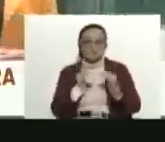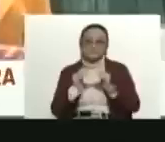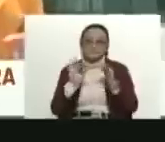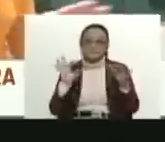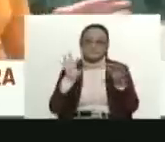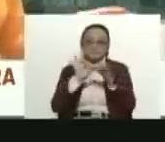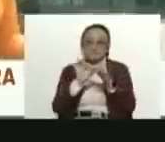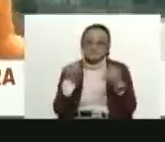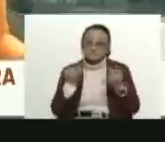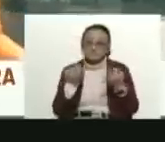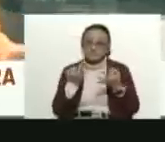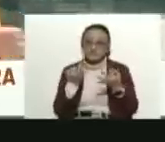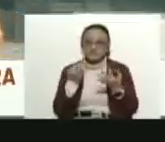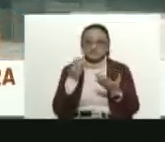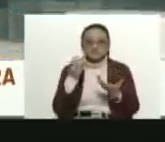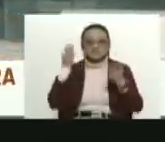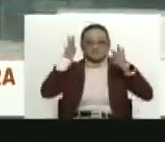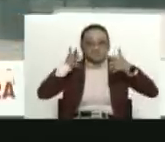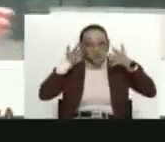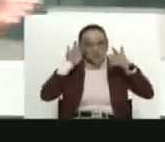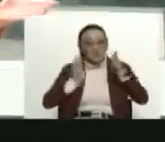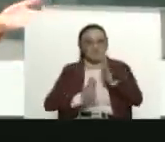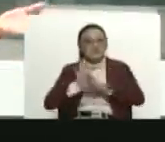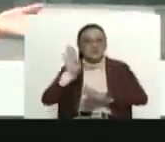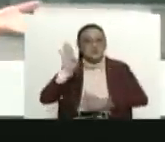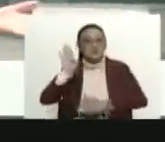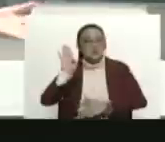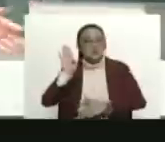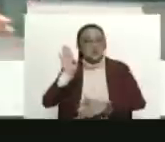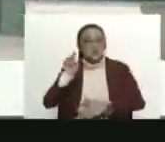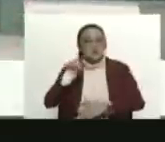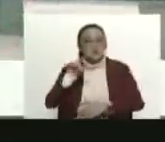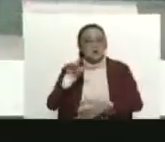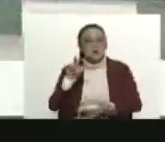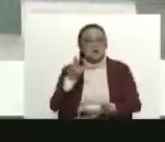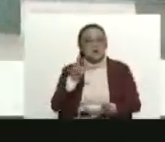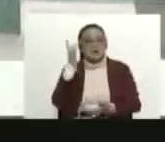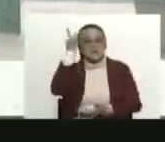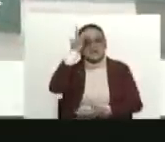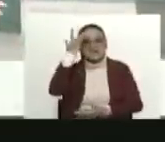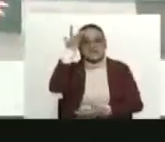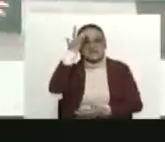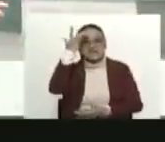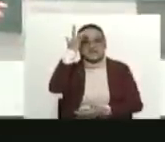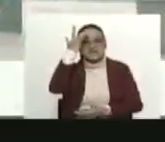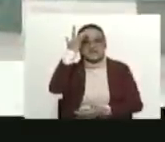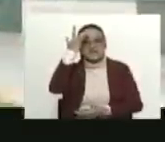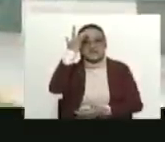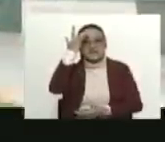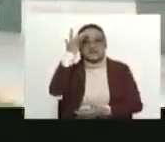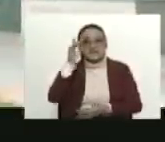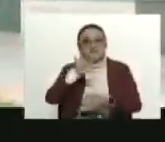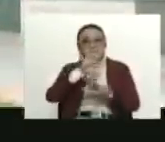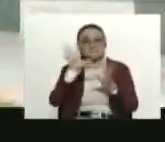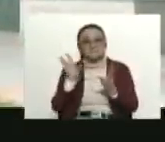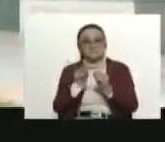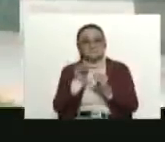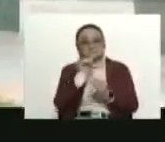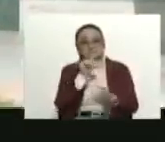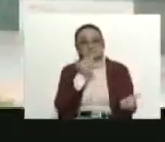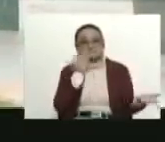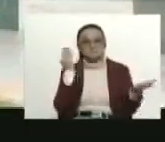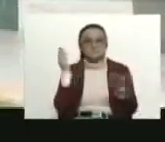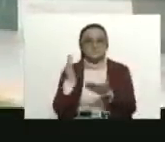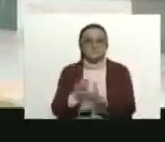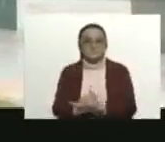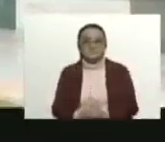alianzas necesarias para su capacitación y desarrollo. Desde la ciudad de Nueva Delhi, en la India, y en la Cámara de Brian Manrique, Maysor Patricia